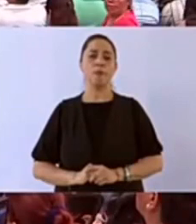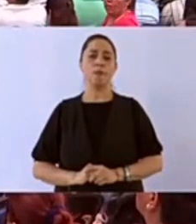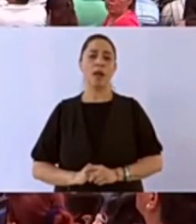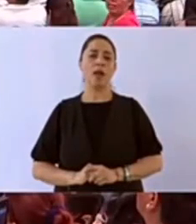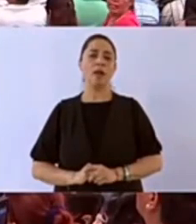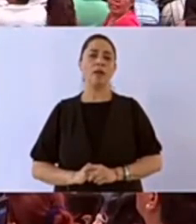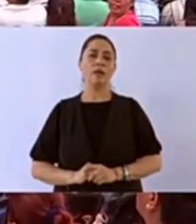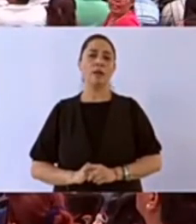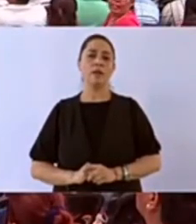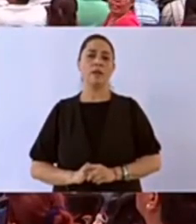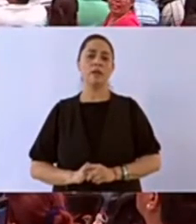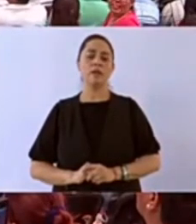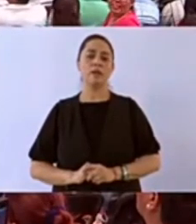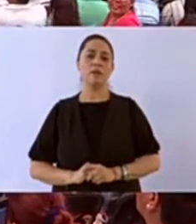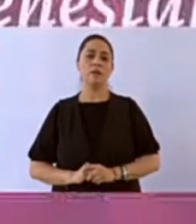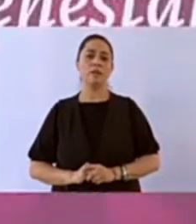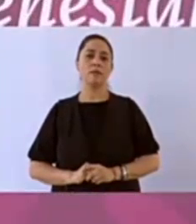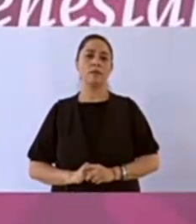más